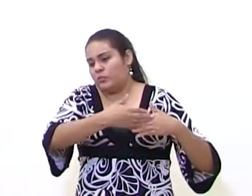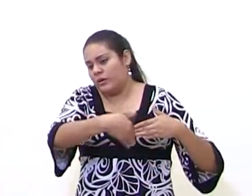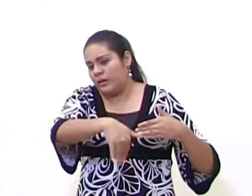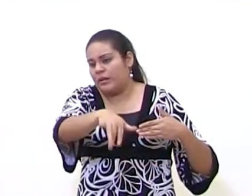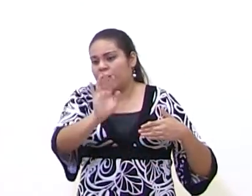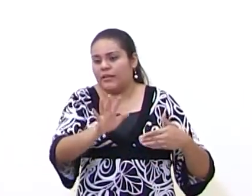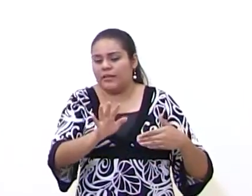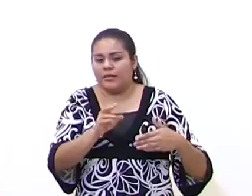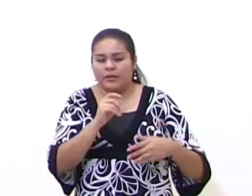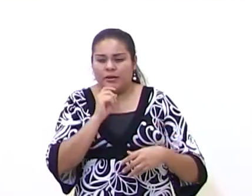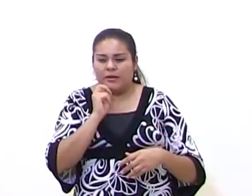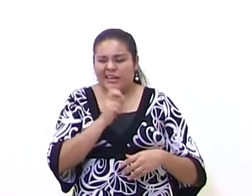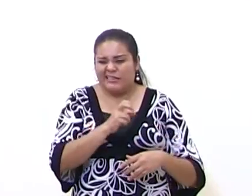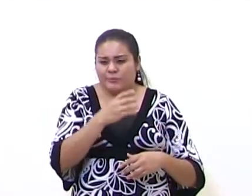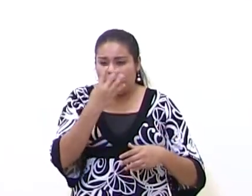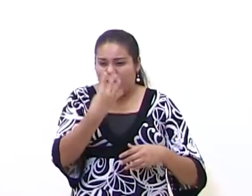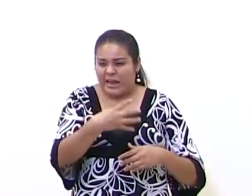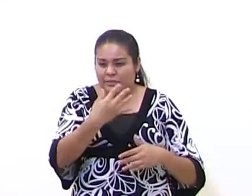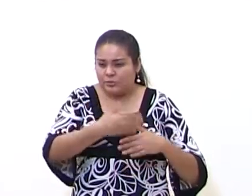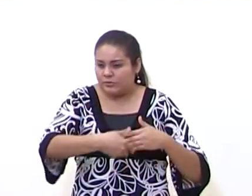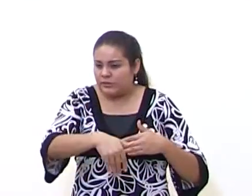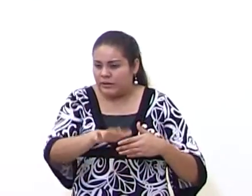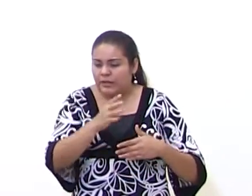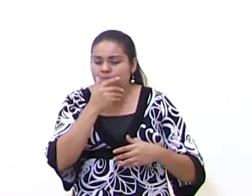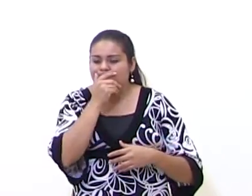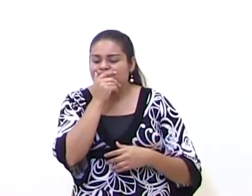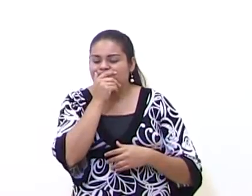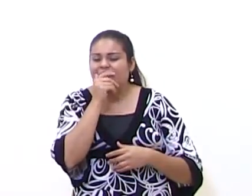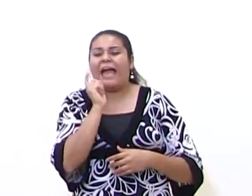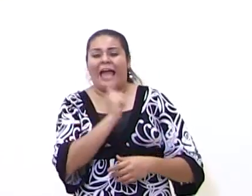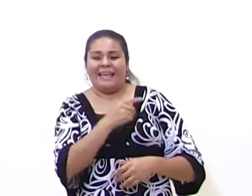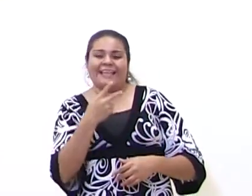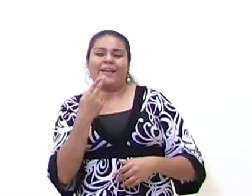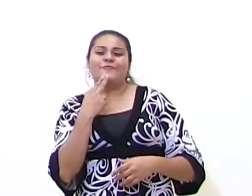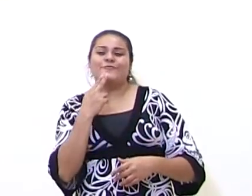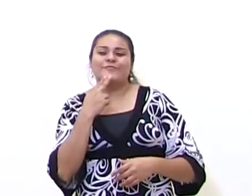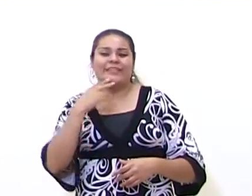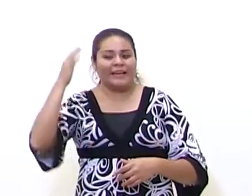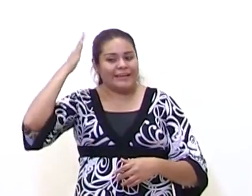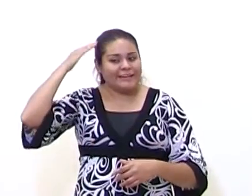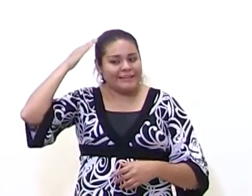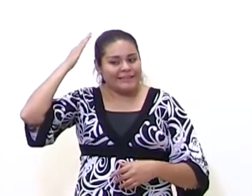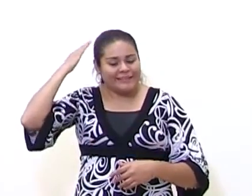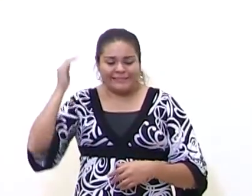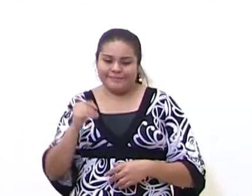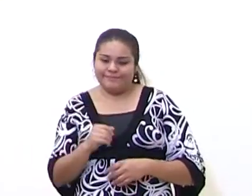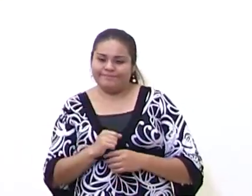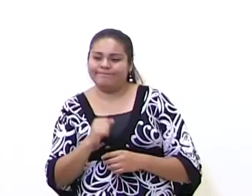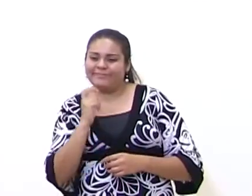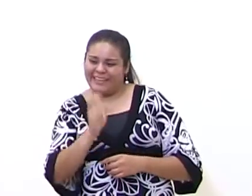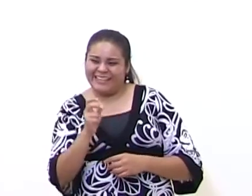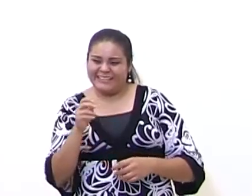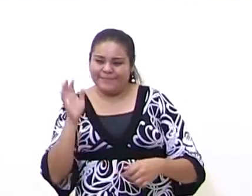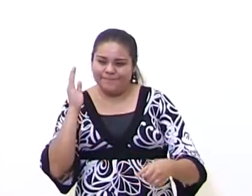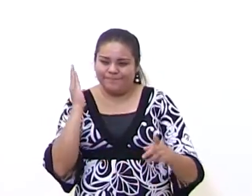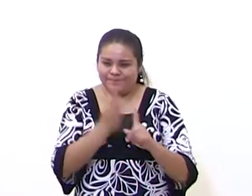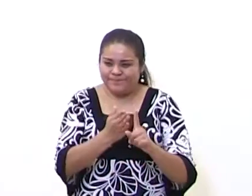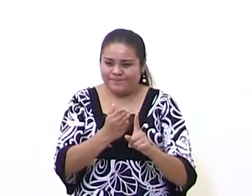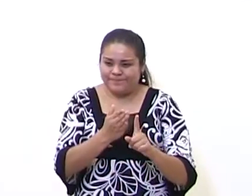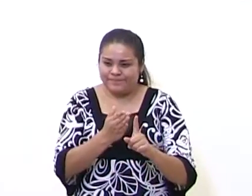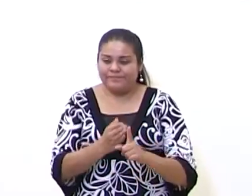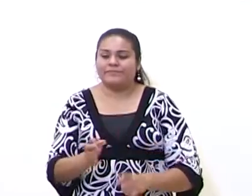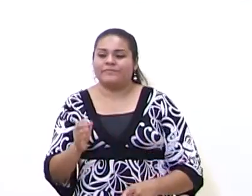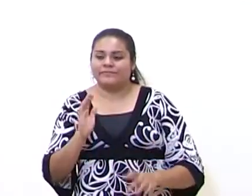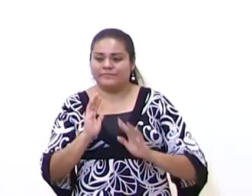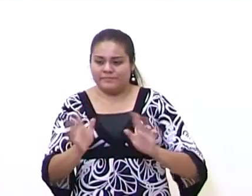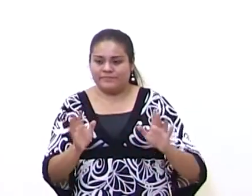tintes. Eso es interesante. Entonces ya los clasificamos por edad, por un rango de edad.